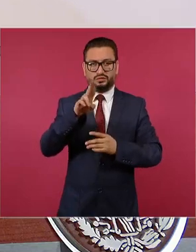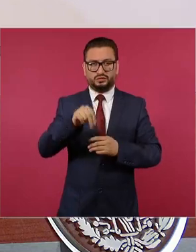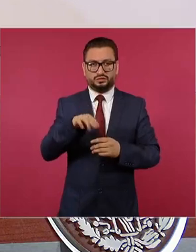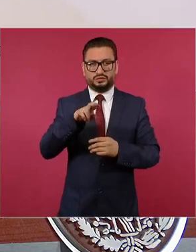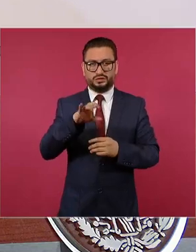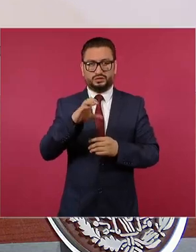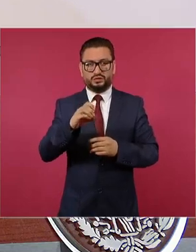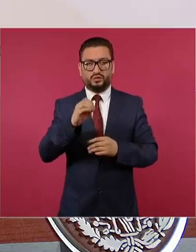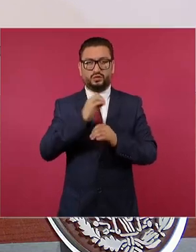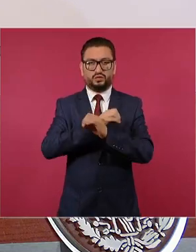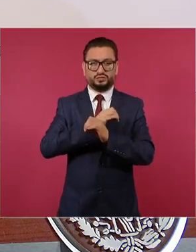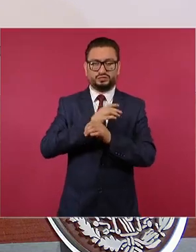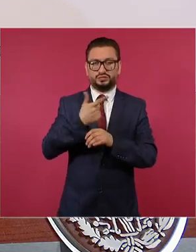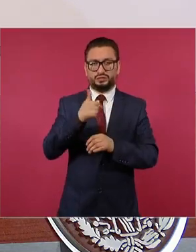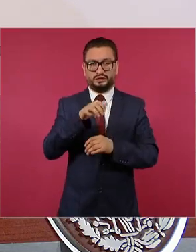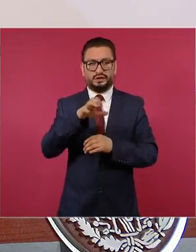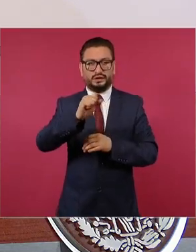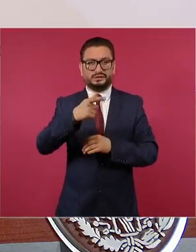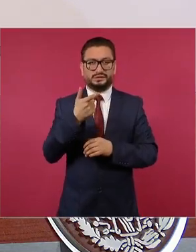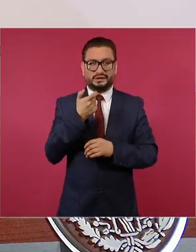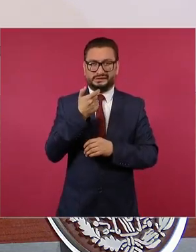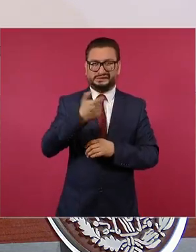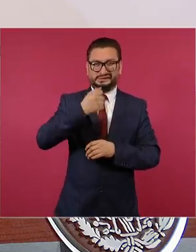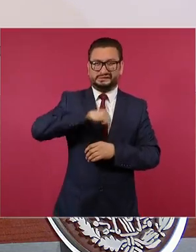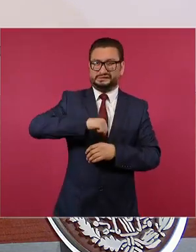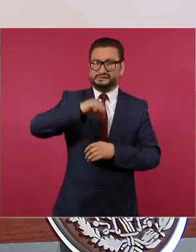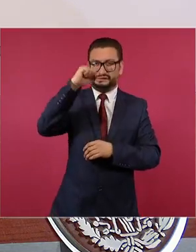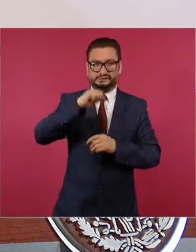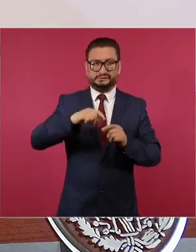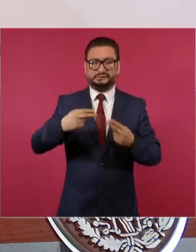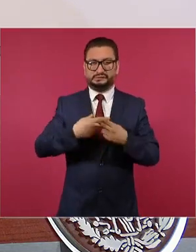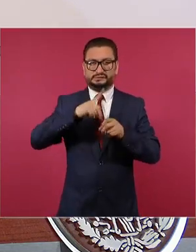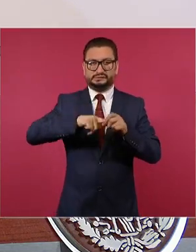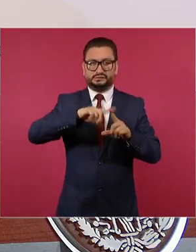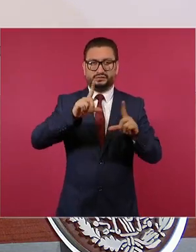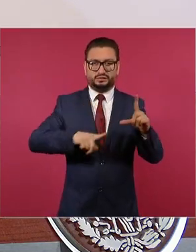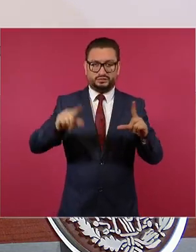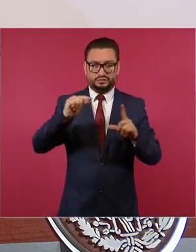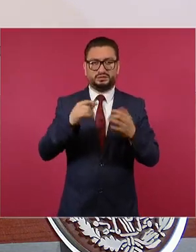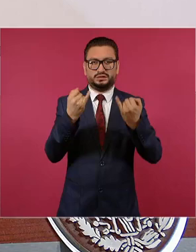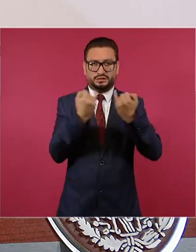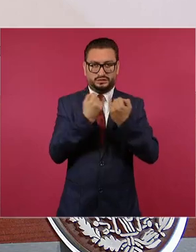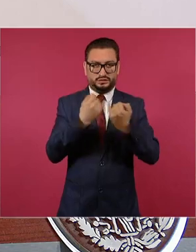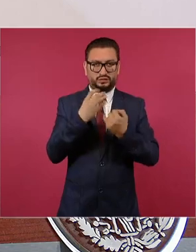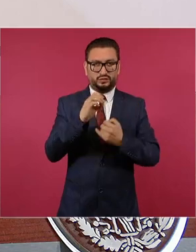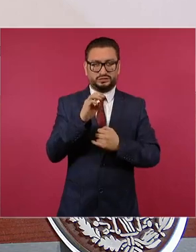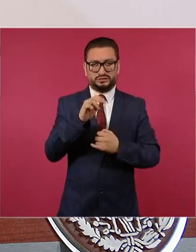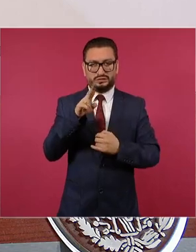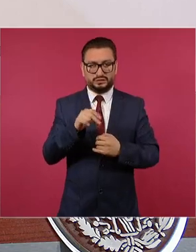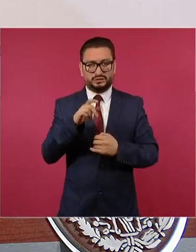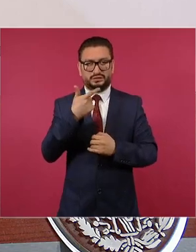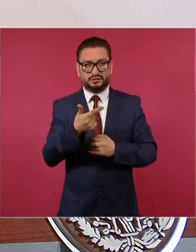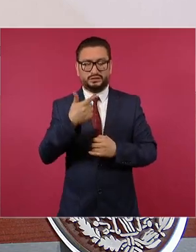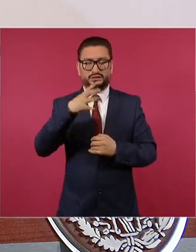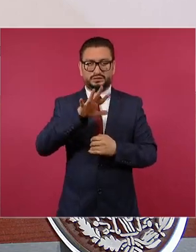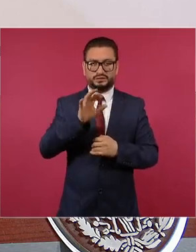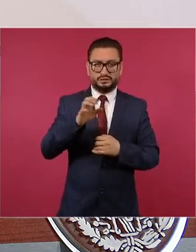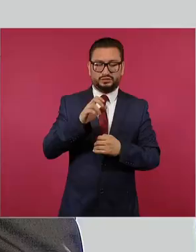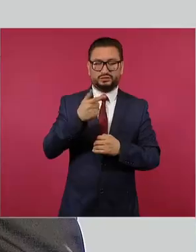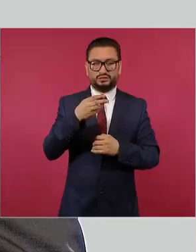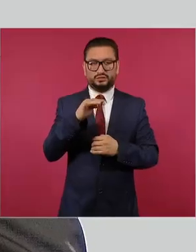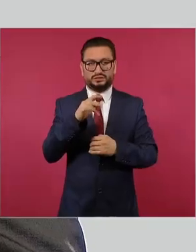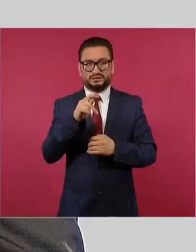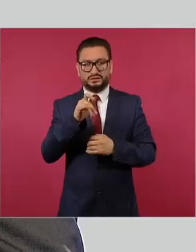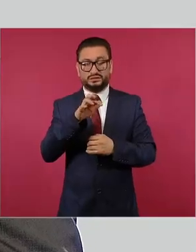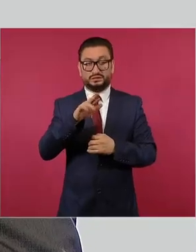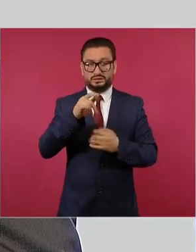y Oxogas como las franquicias más careras a nivel nacional. Y tenemos también a Orsan, G500 y Winstar como las